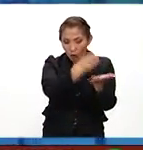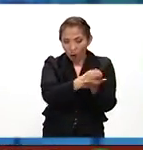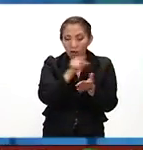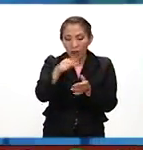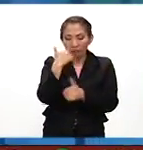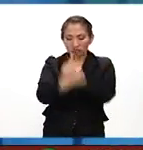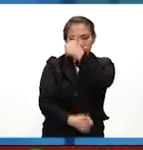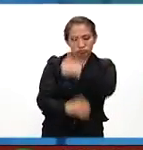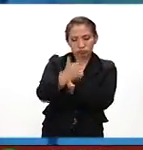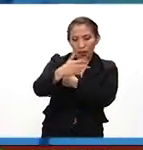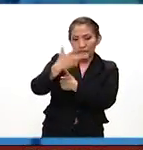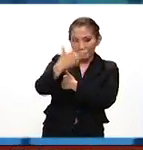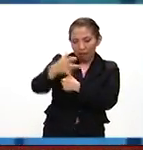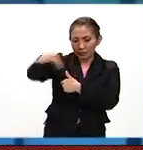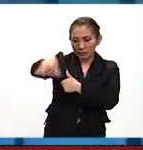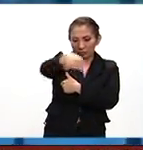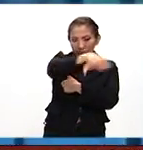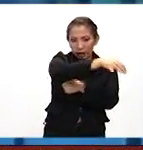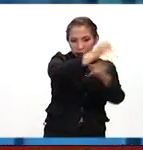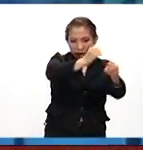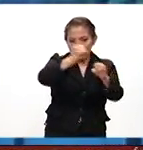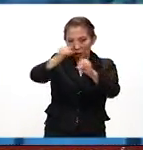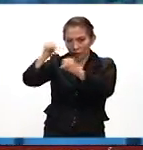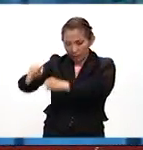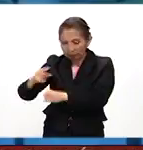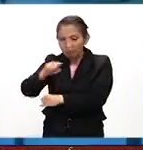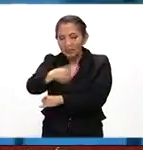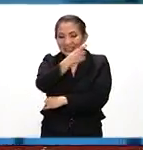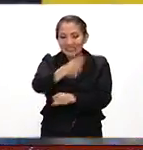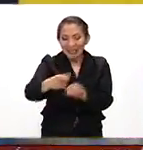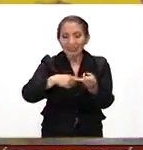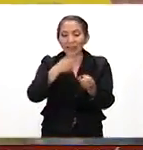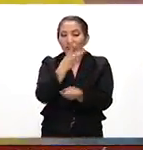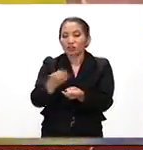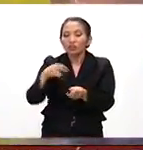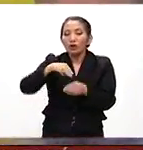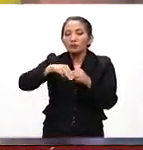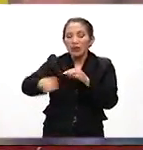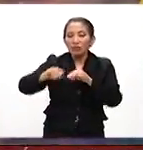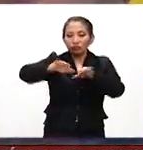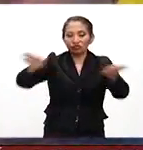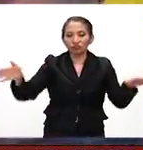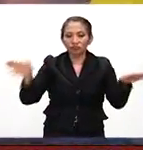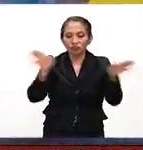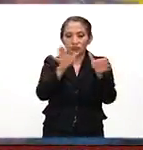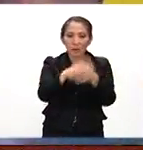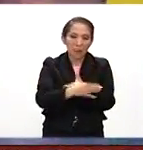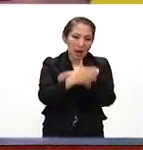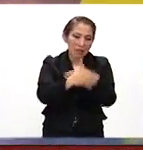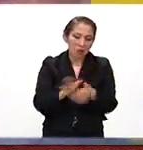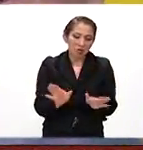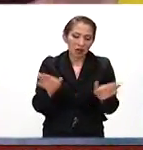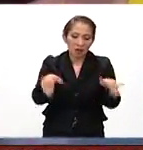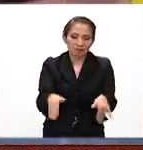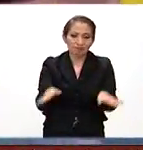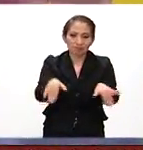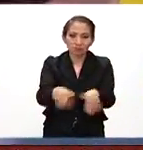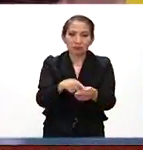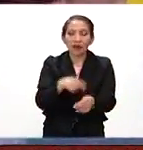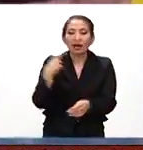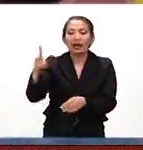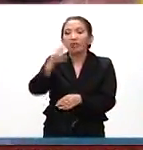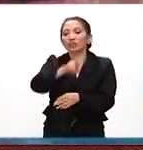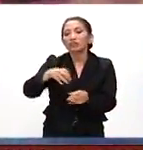a estar compitiendo en 3 eventos de forma individual. Estamos hablando de los 100 y 200 metros mariposa, que es su prueba estrella, y